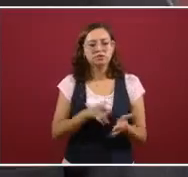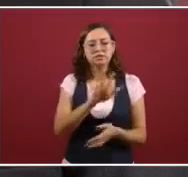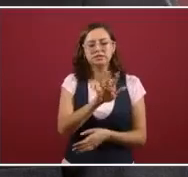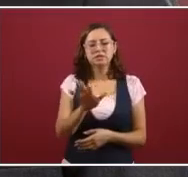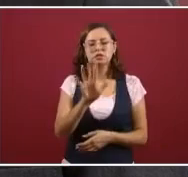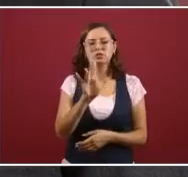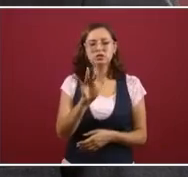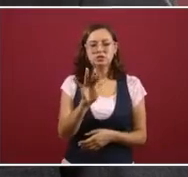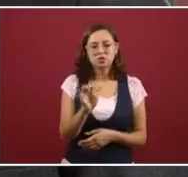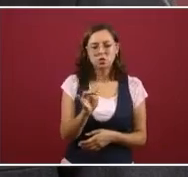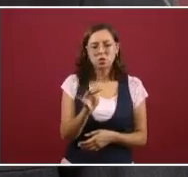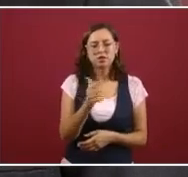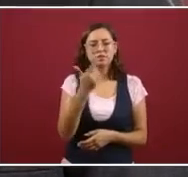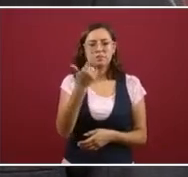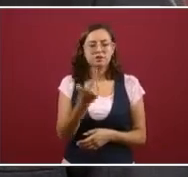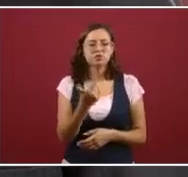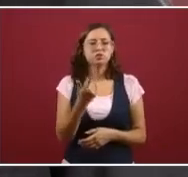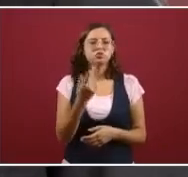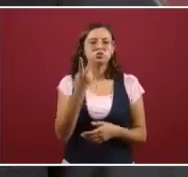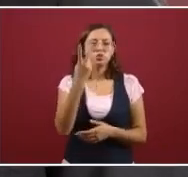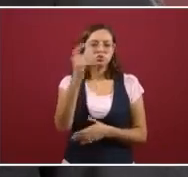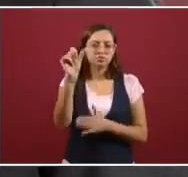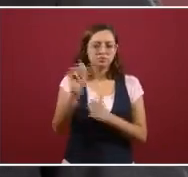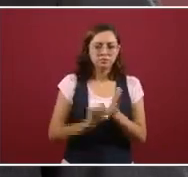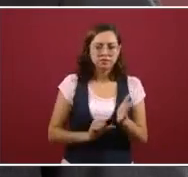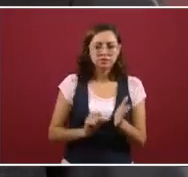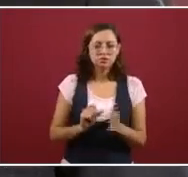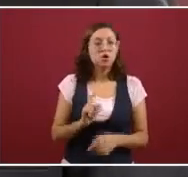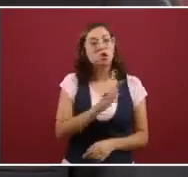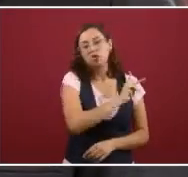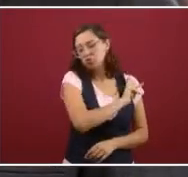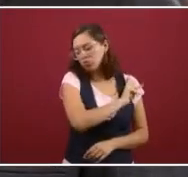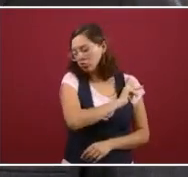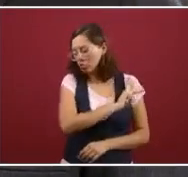2.550 pesos bimestrales, son todos, es universal.